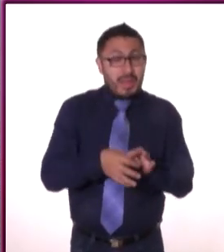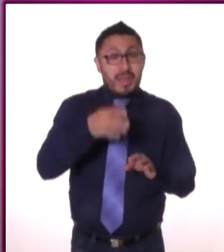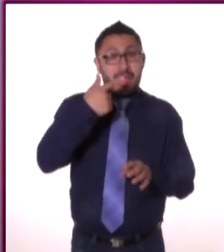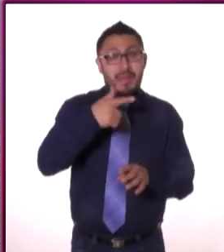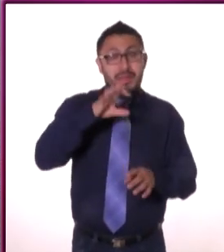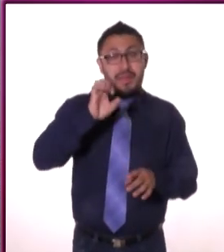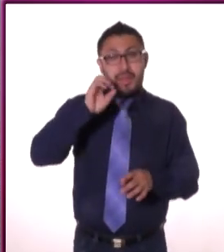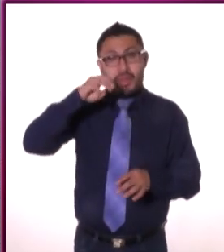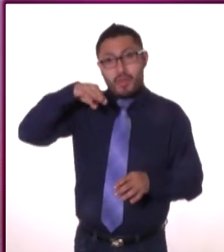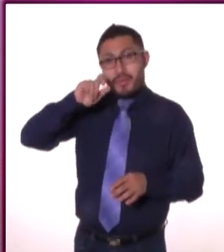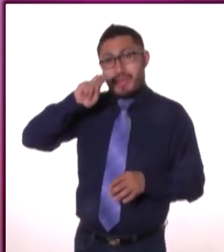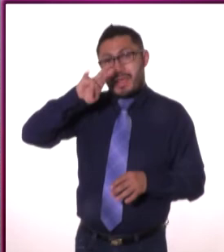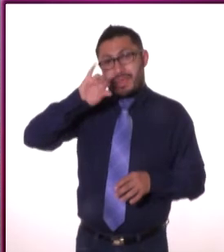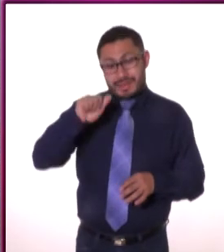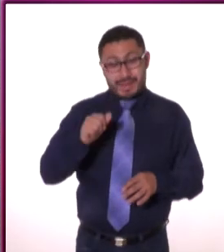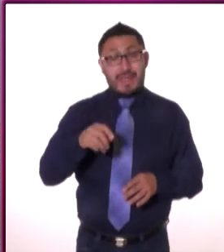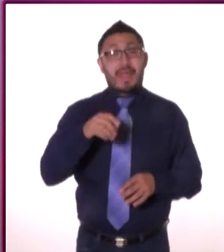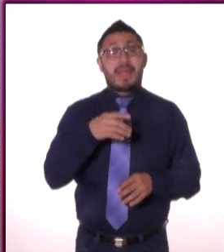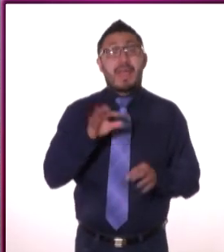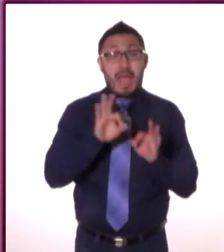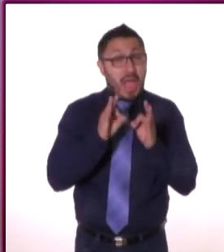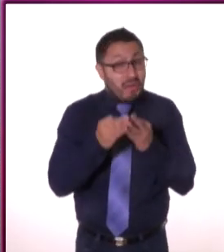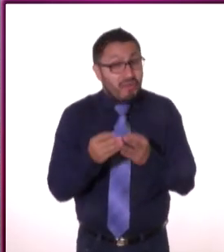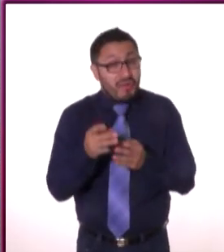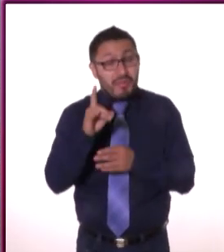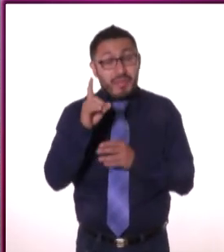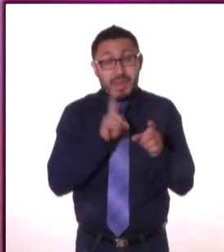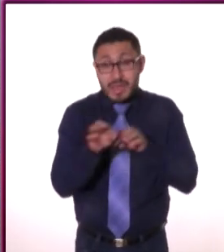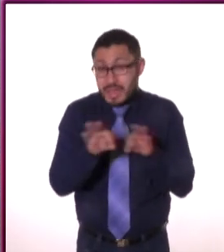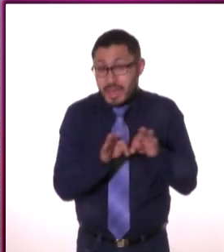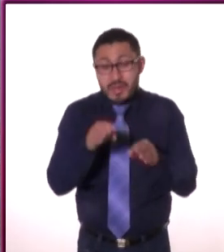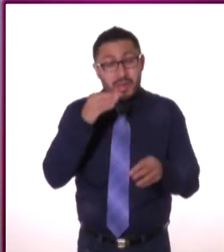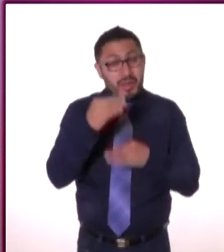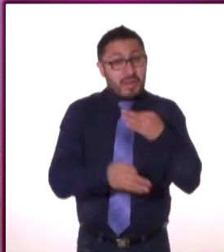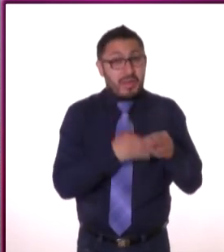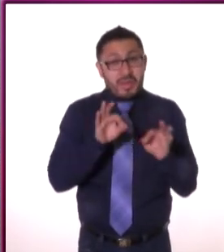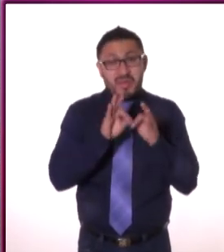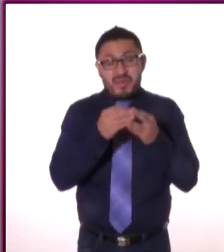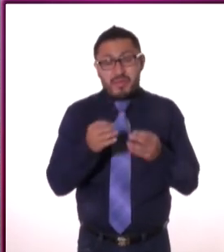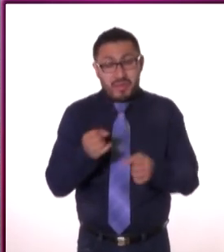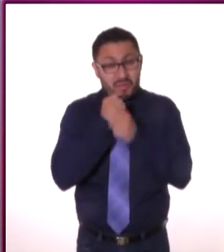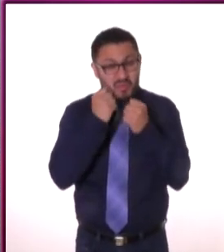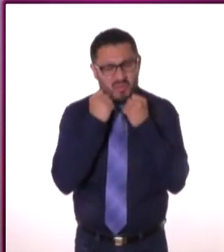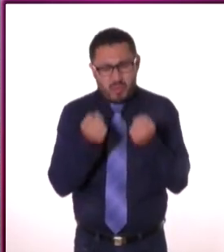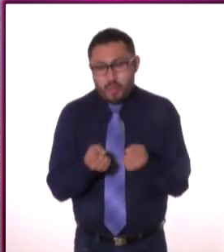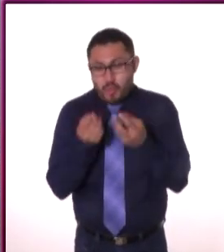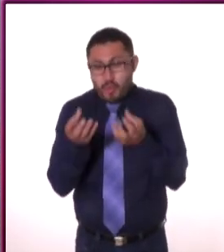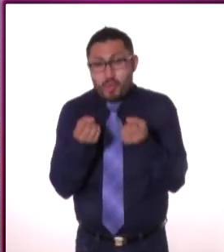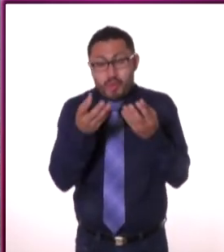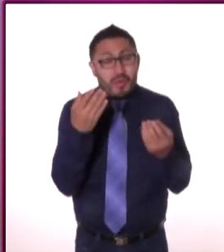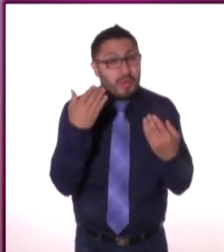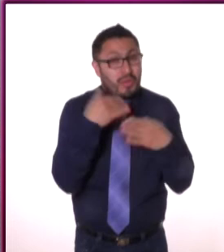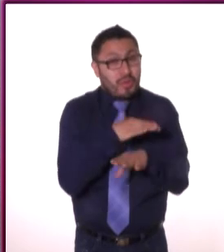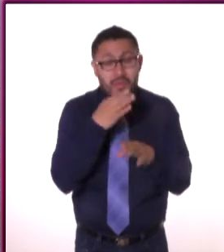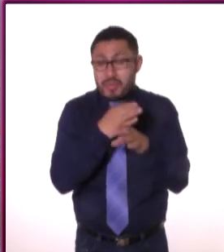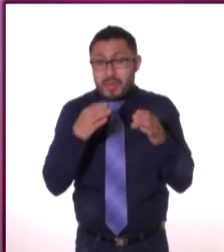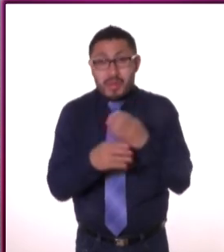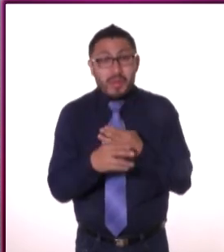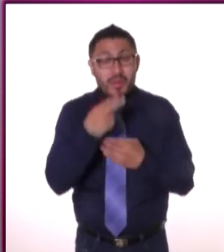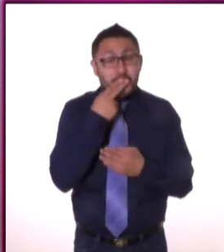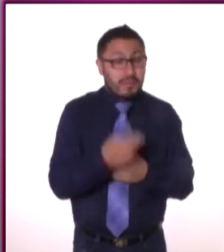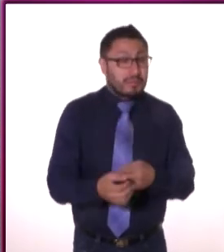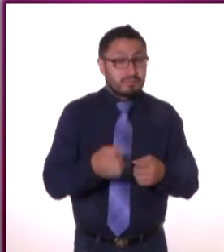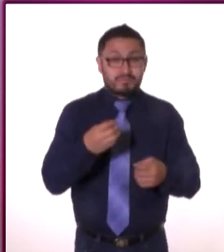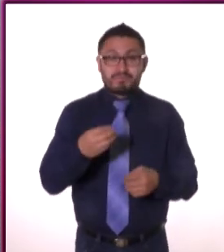ver con la geometría, tiene mucho que ver con la dinámica y con toda la cuestión de transferir fuerzas y entender las fuerzas que actúan sobre